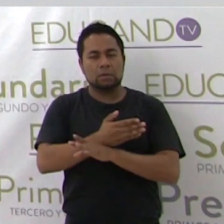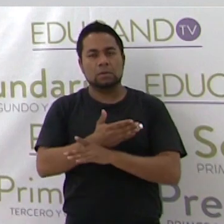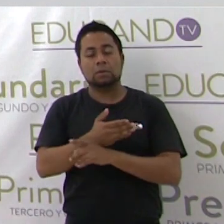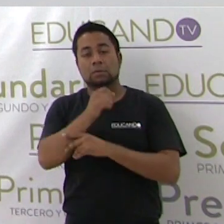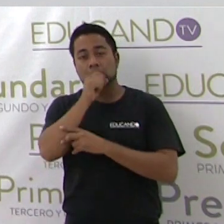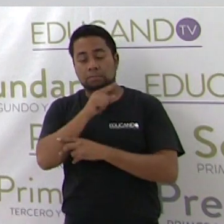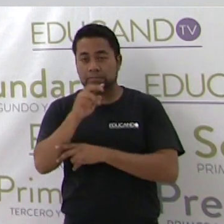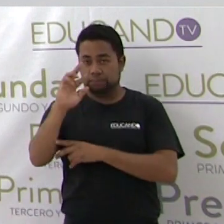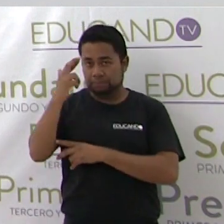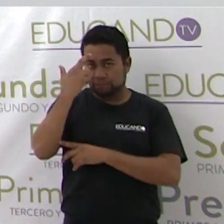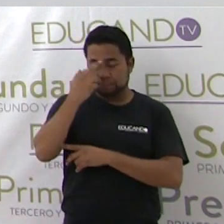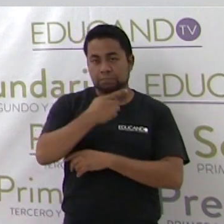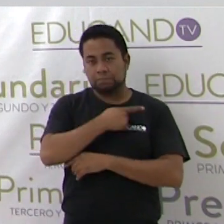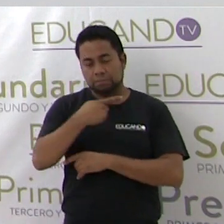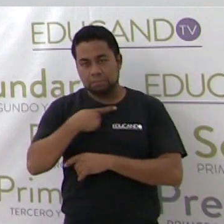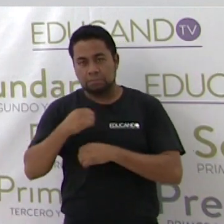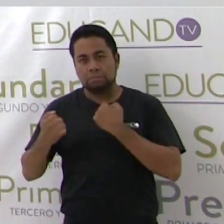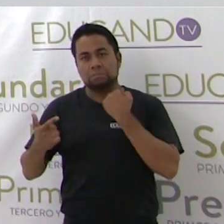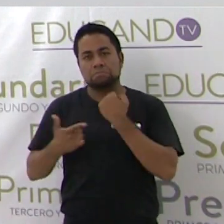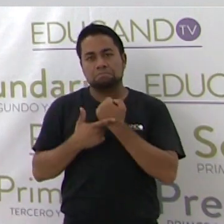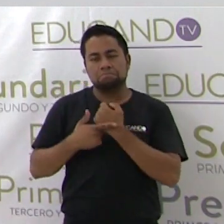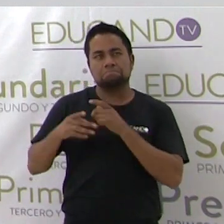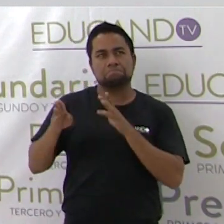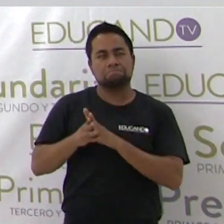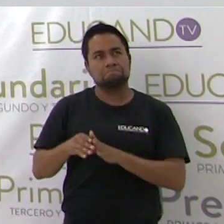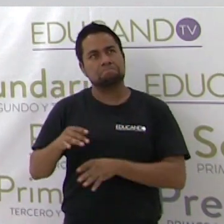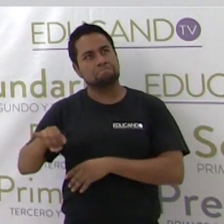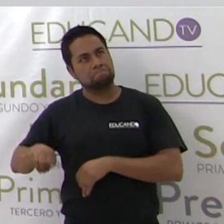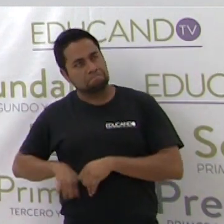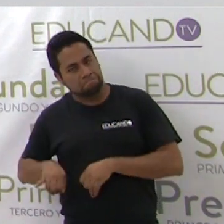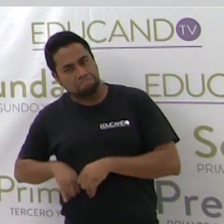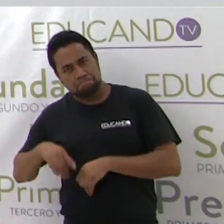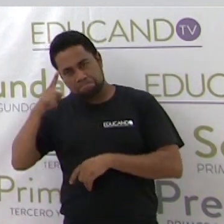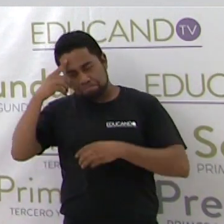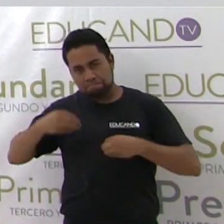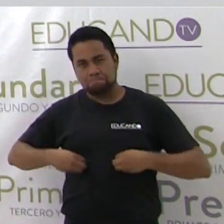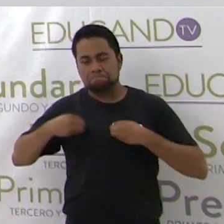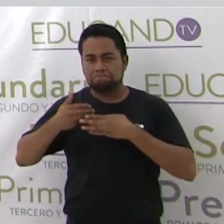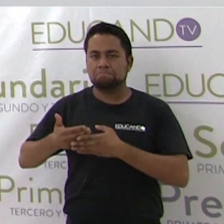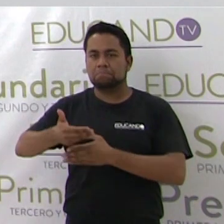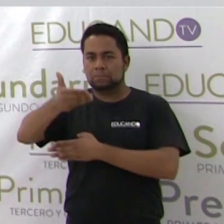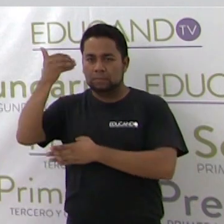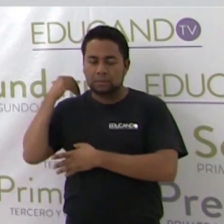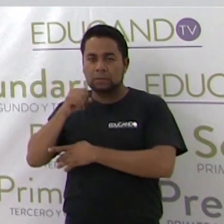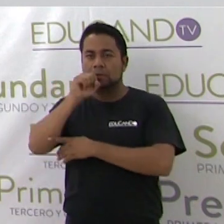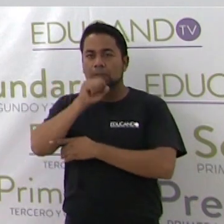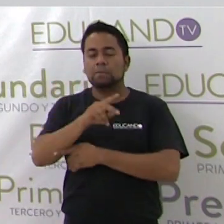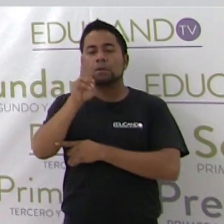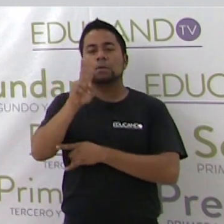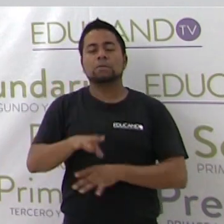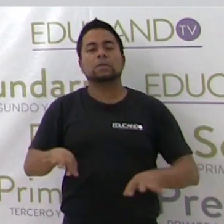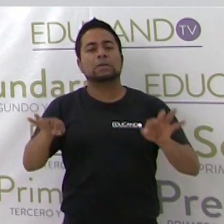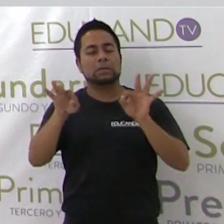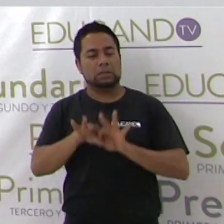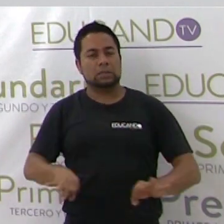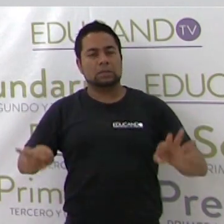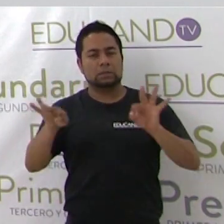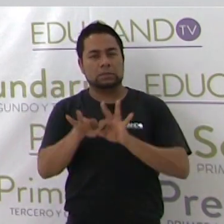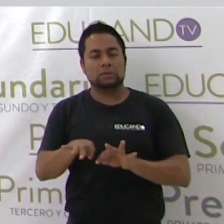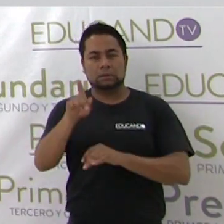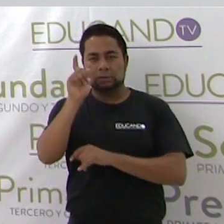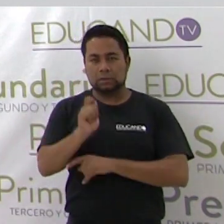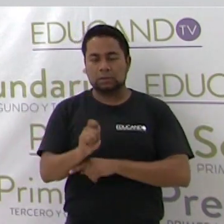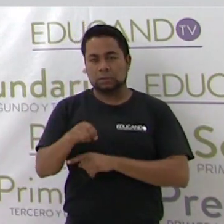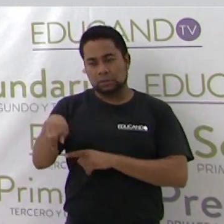solamente recordar algunos momentos que nos causen interés de nuestra vida, sino también es muy importante